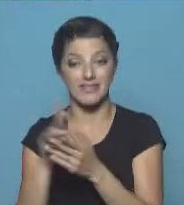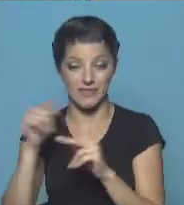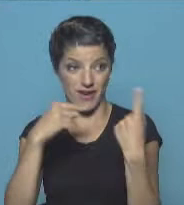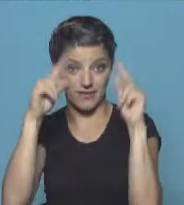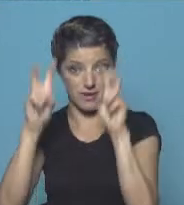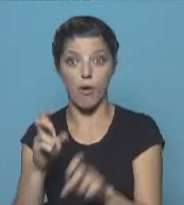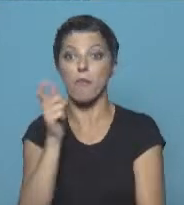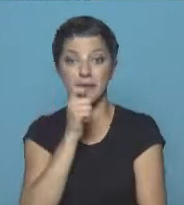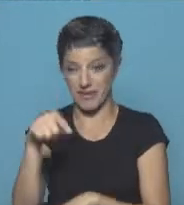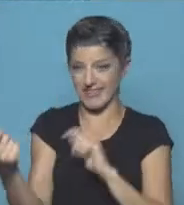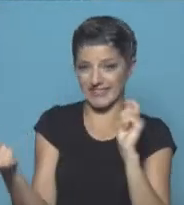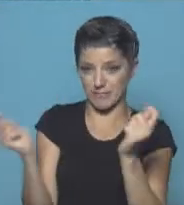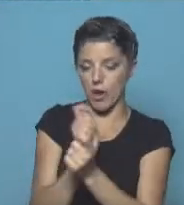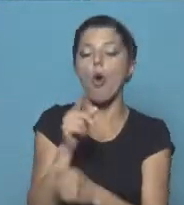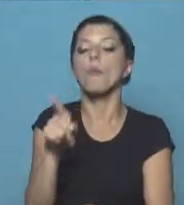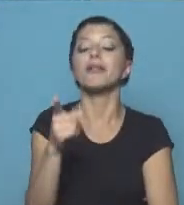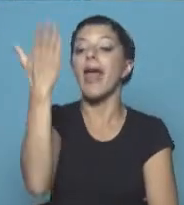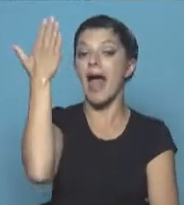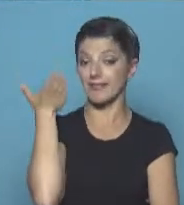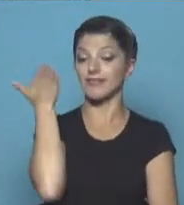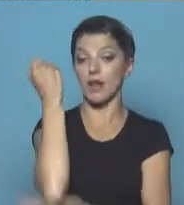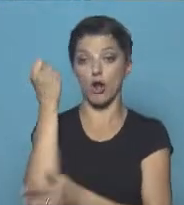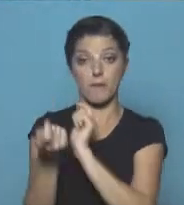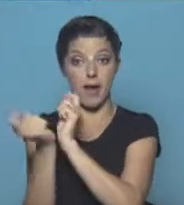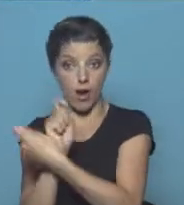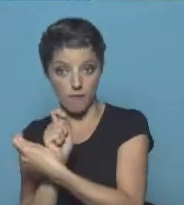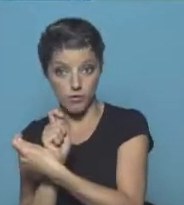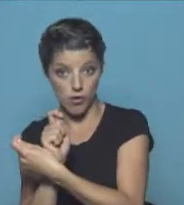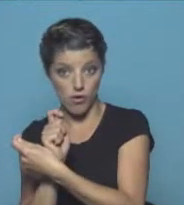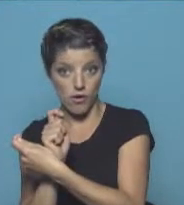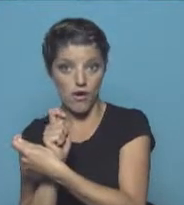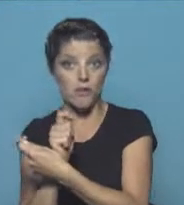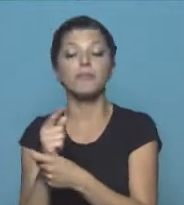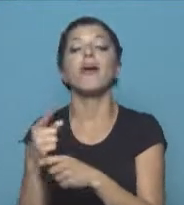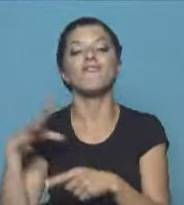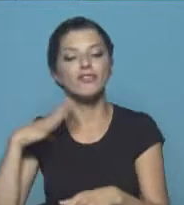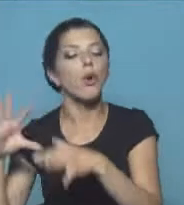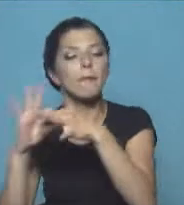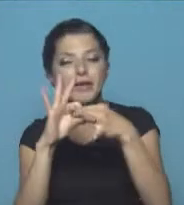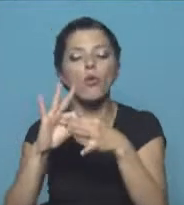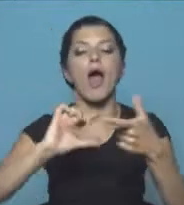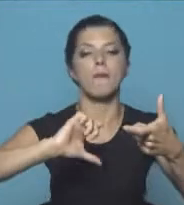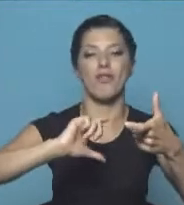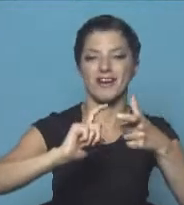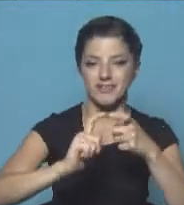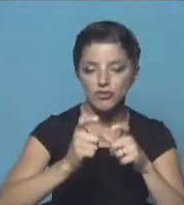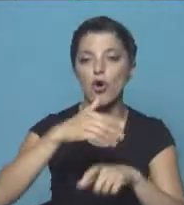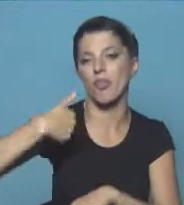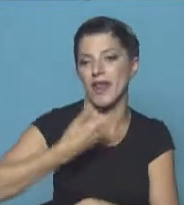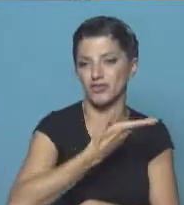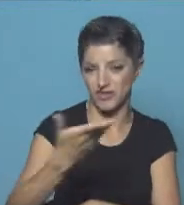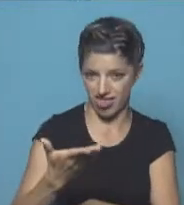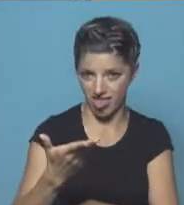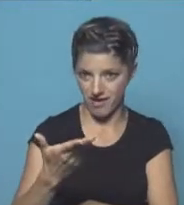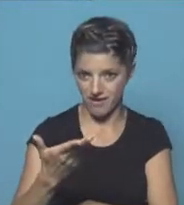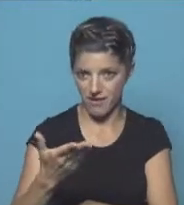con este desfasaje. Esas reformas económicas no fueron de la mano de una modernización de la sociedad civil, una modernización de lo social, y